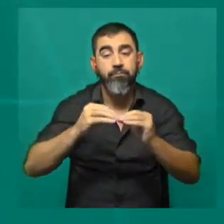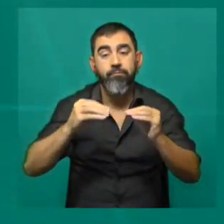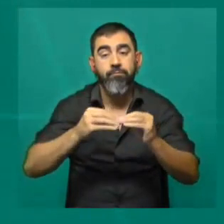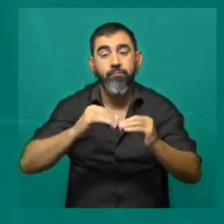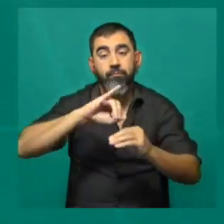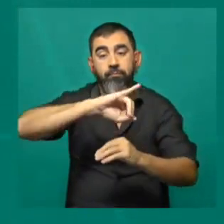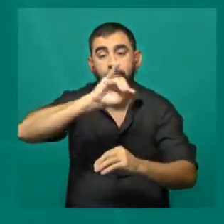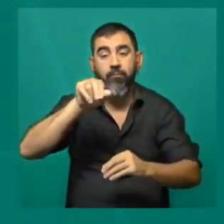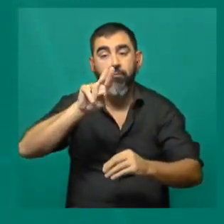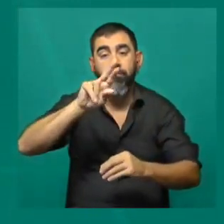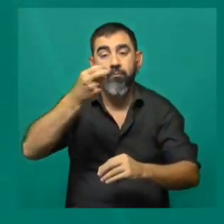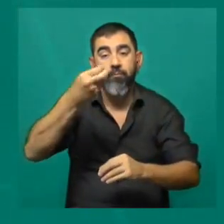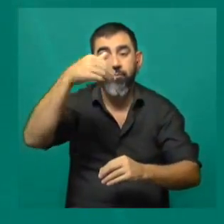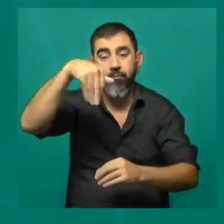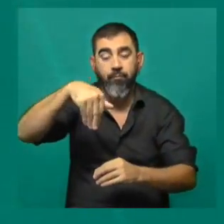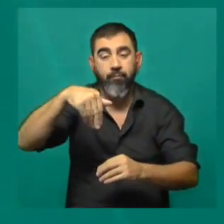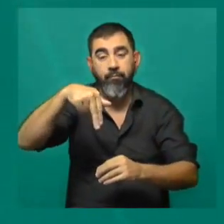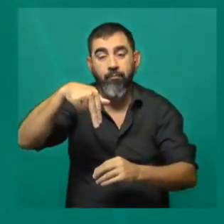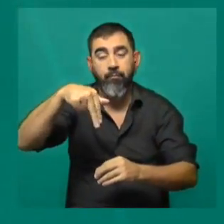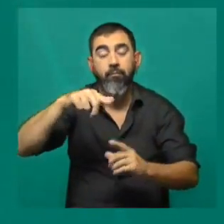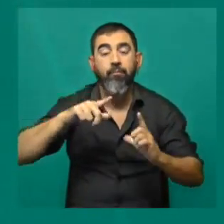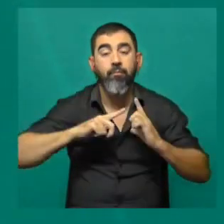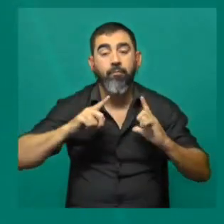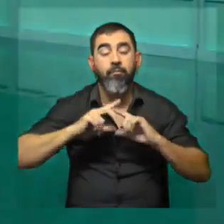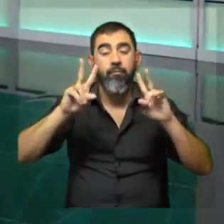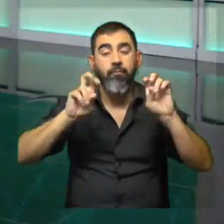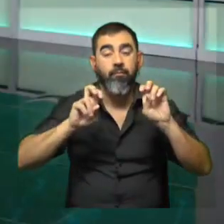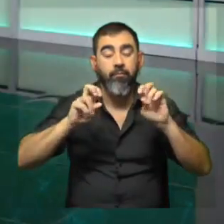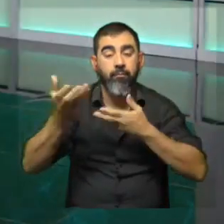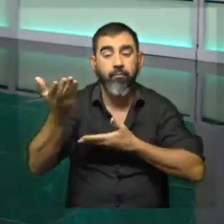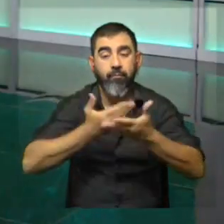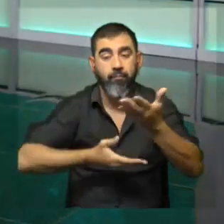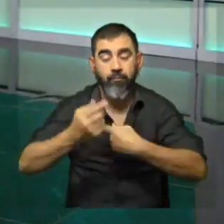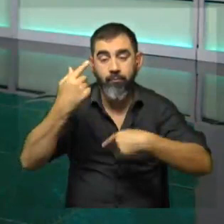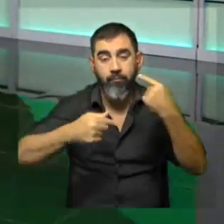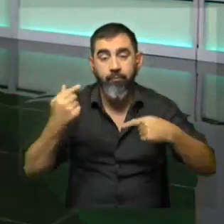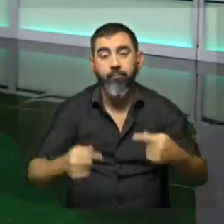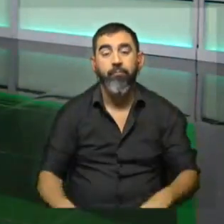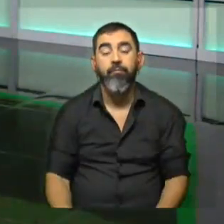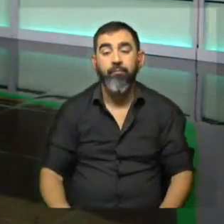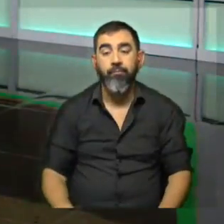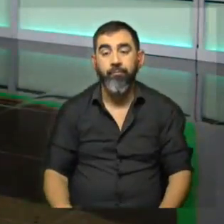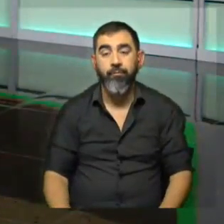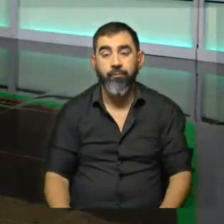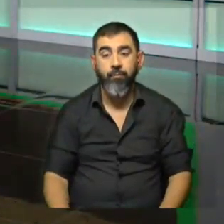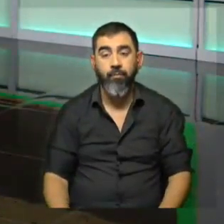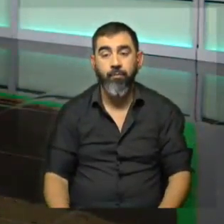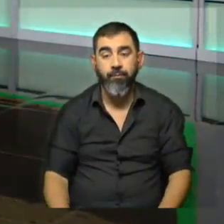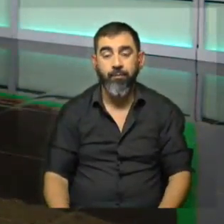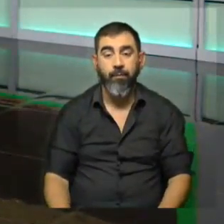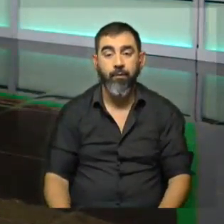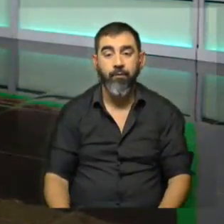compañero Juan Pablo Rodríguez esperándonos allí con varios asuntos para compartir Juan Pablo qué tal Buen día te vemos te escuchamos